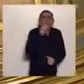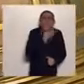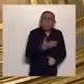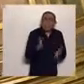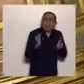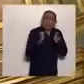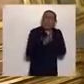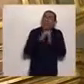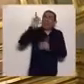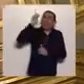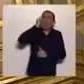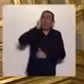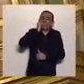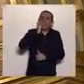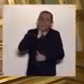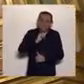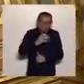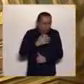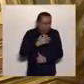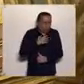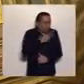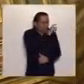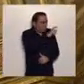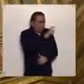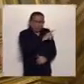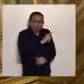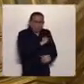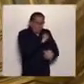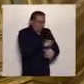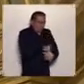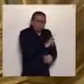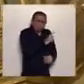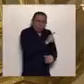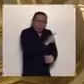en el Señor que fiarse de los